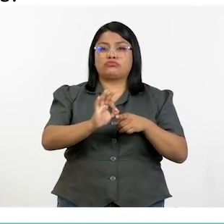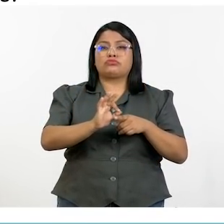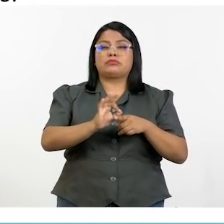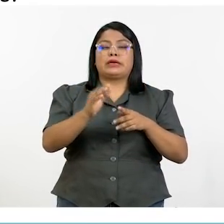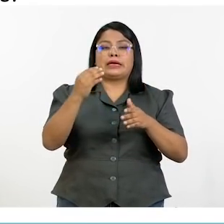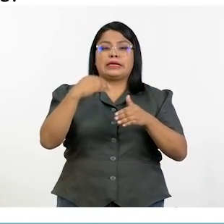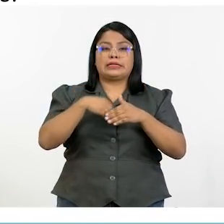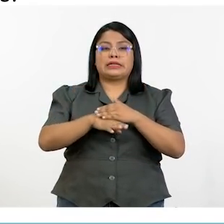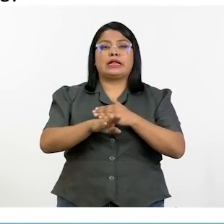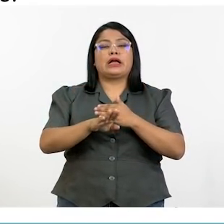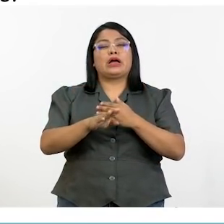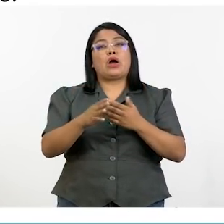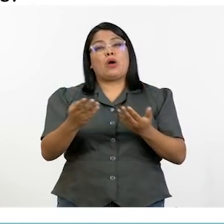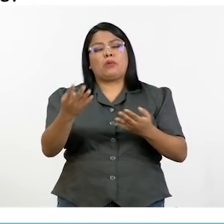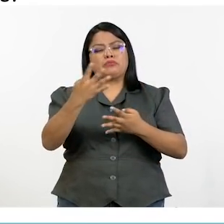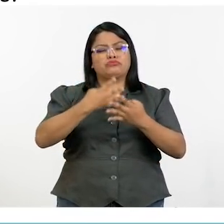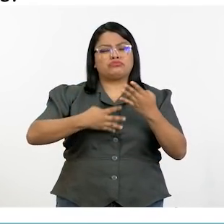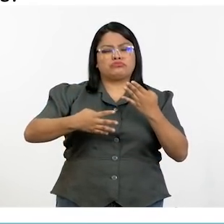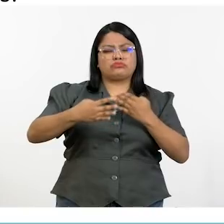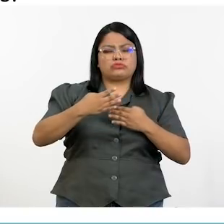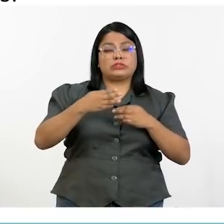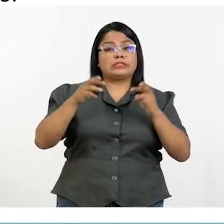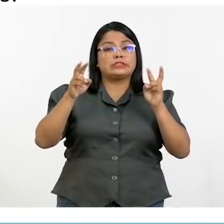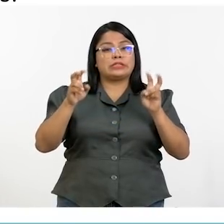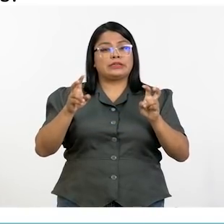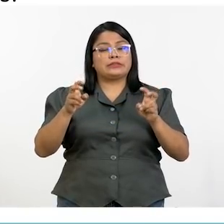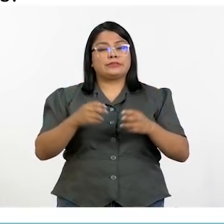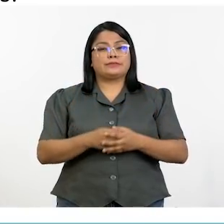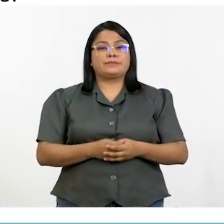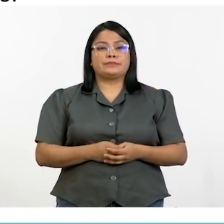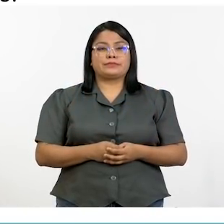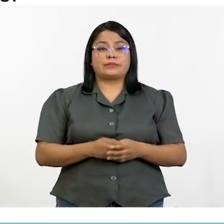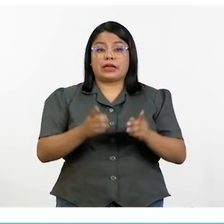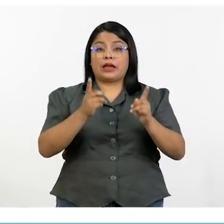para introducir o contextualizar alguno de los contenidos.